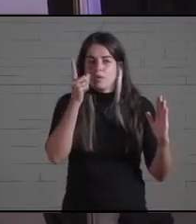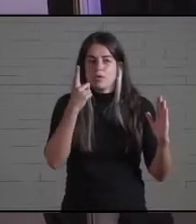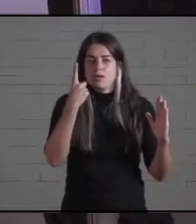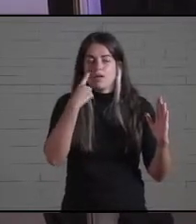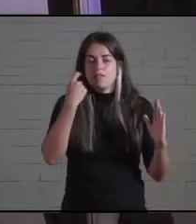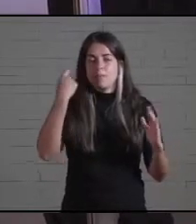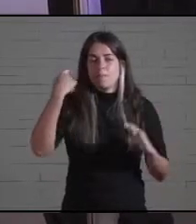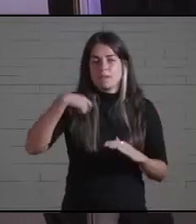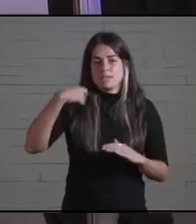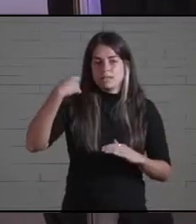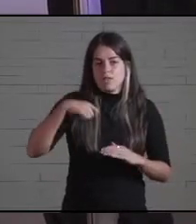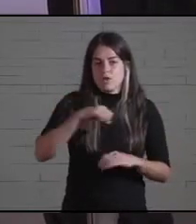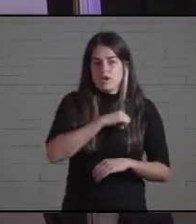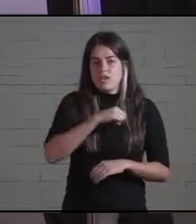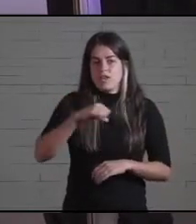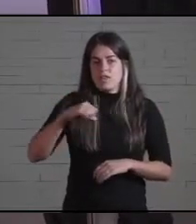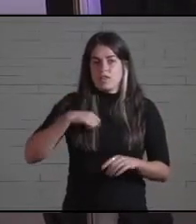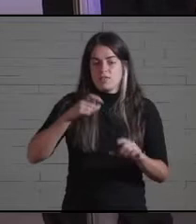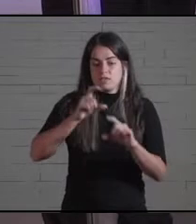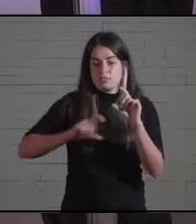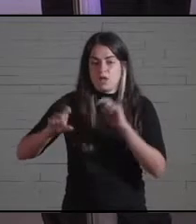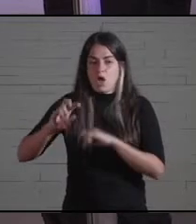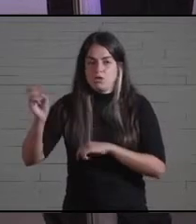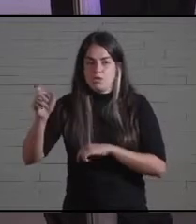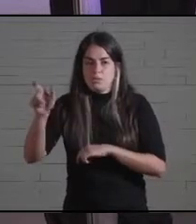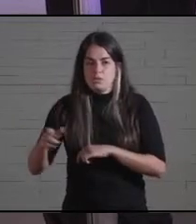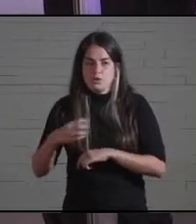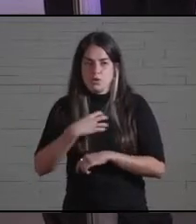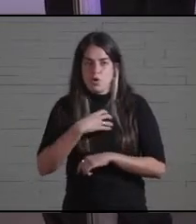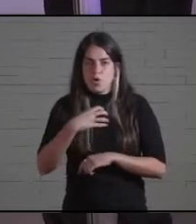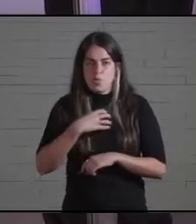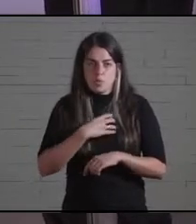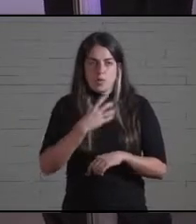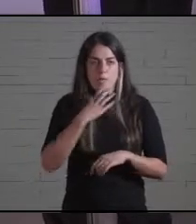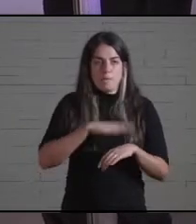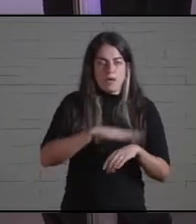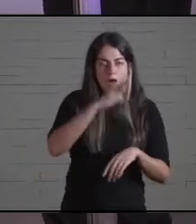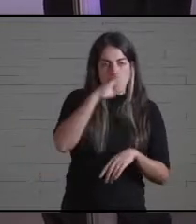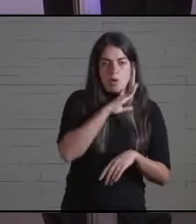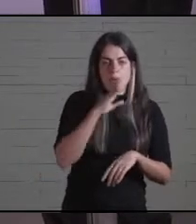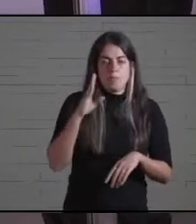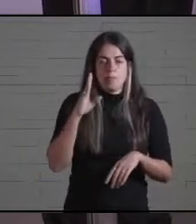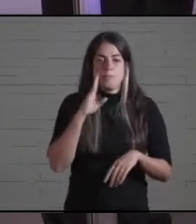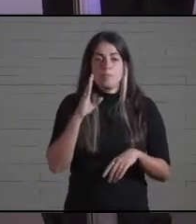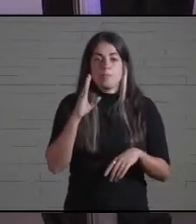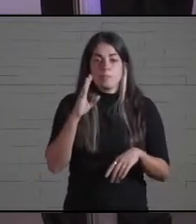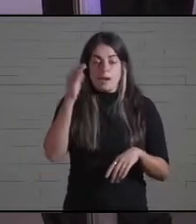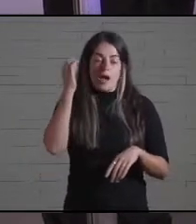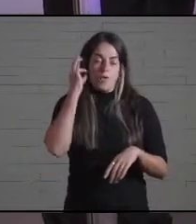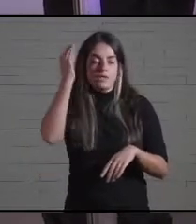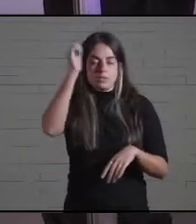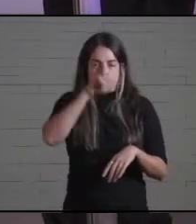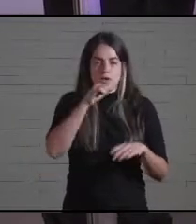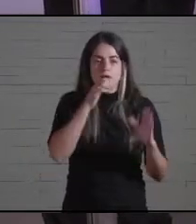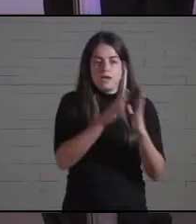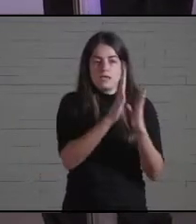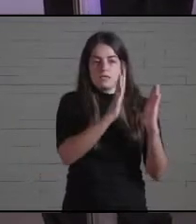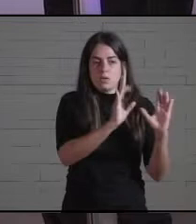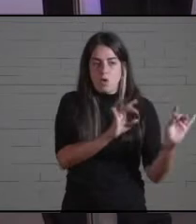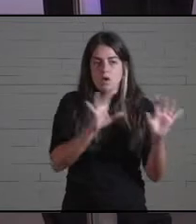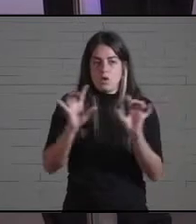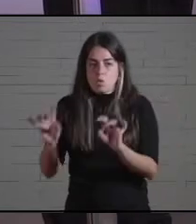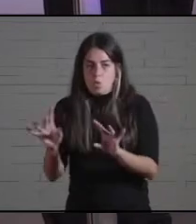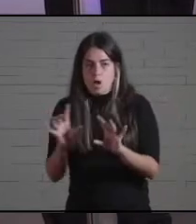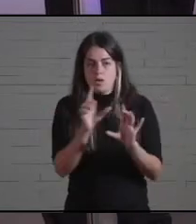prestación individual intransferible de misma duración para hombres y mujeres, sin ninguna parte transferible